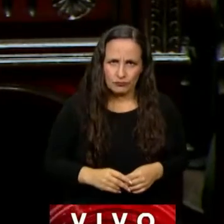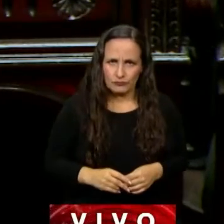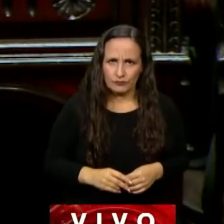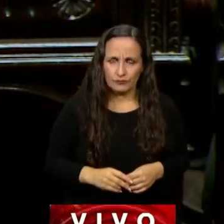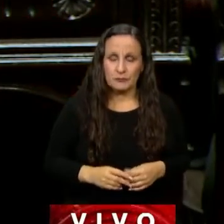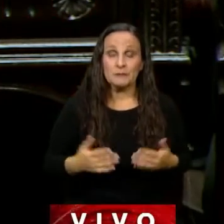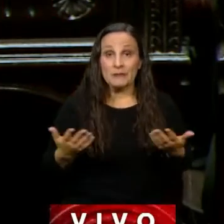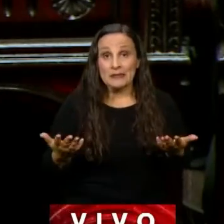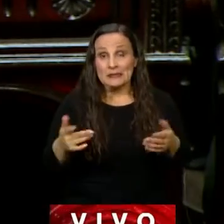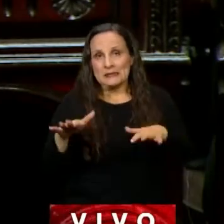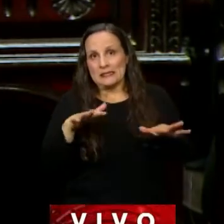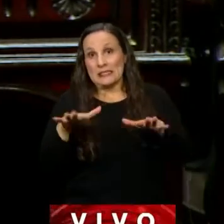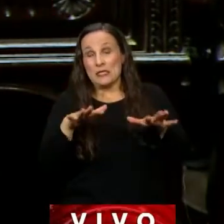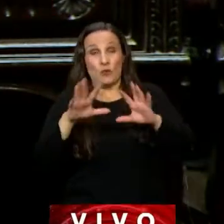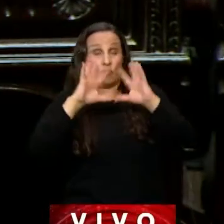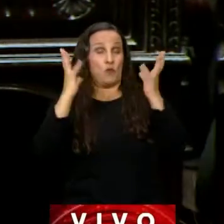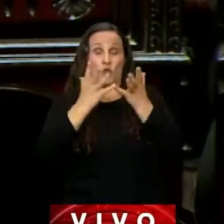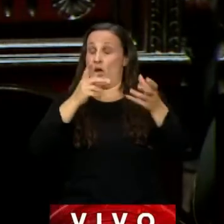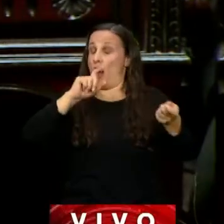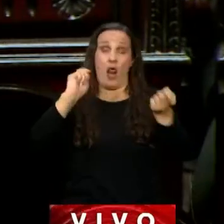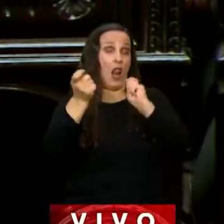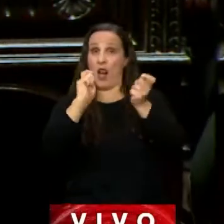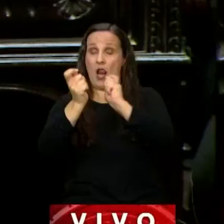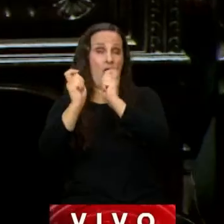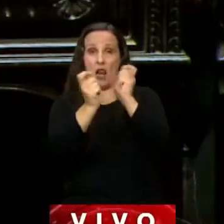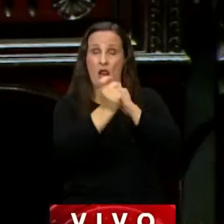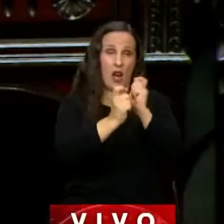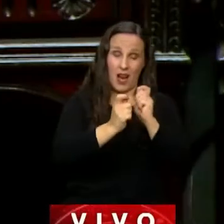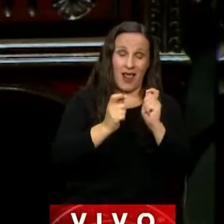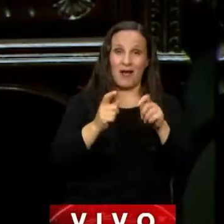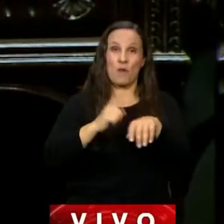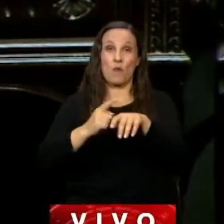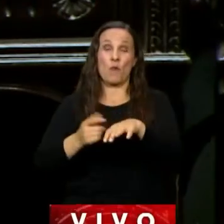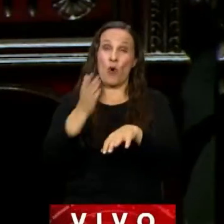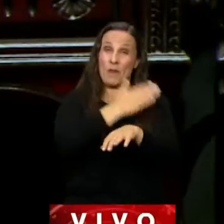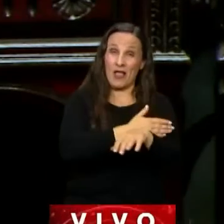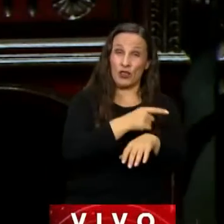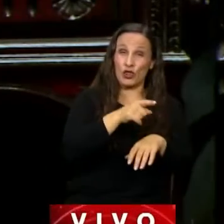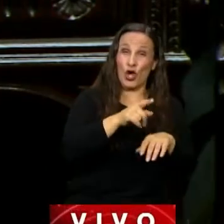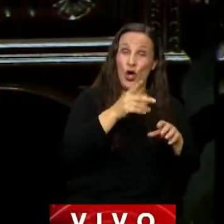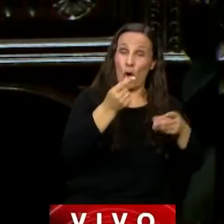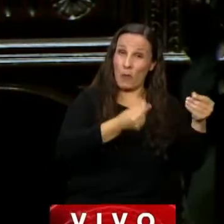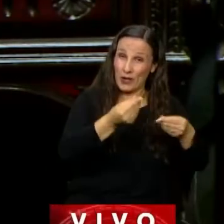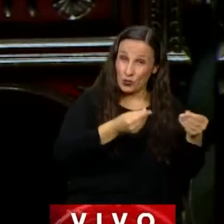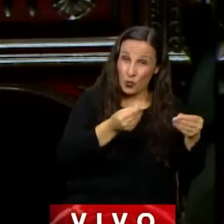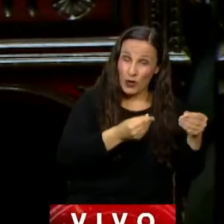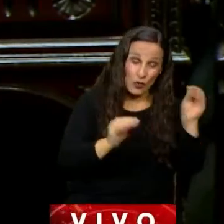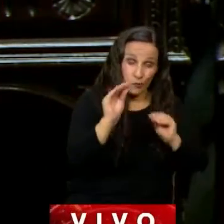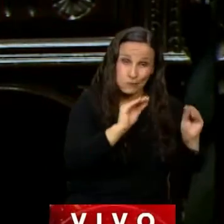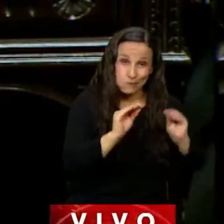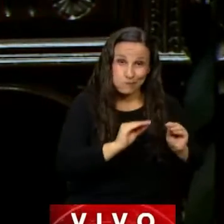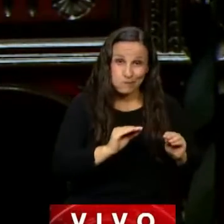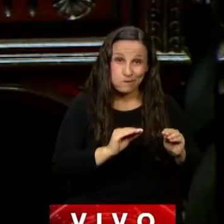Es tan dinámica la situación global que cuando se diseñó y se confeccionó este presupuesto,